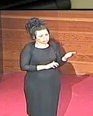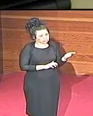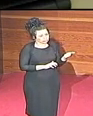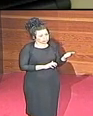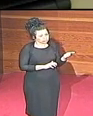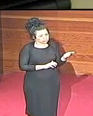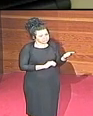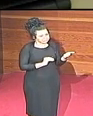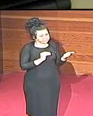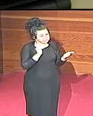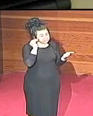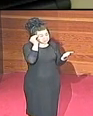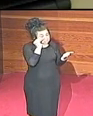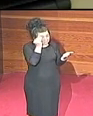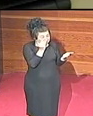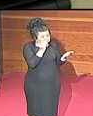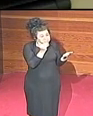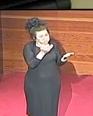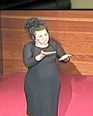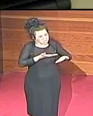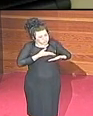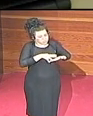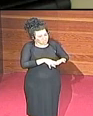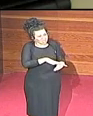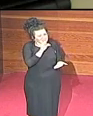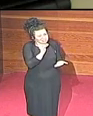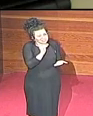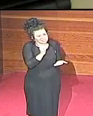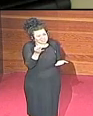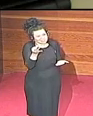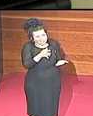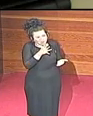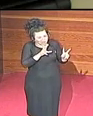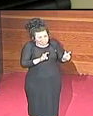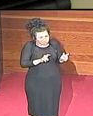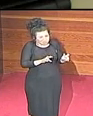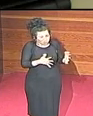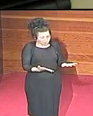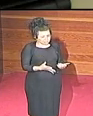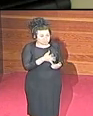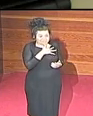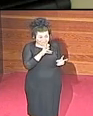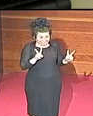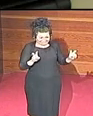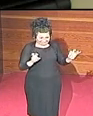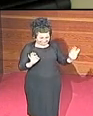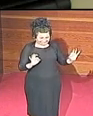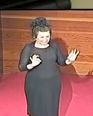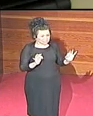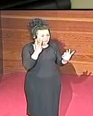nos permite entender muy bien de qué estamos hablando. Y ahora cito textualmente.